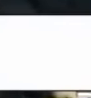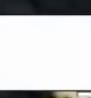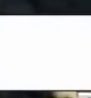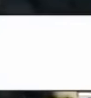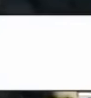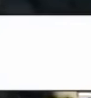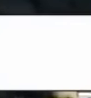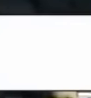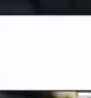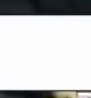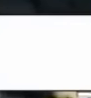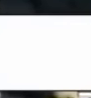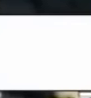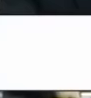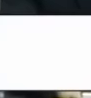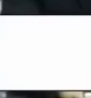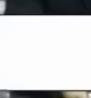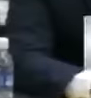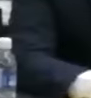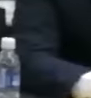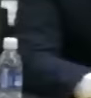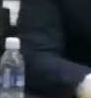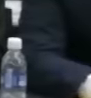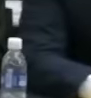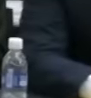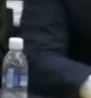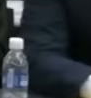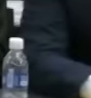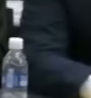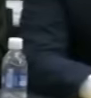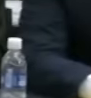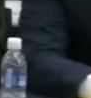Ojalá a partir de este momento